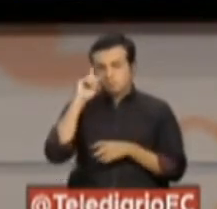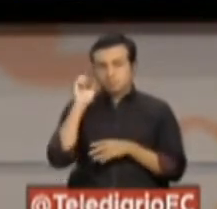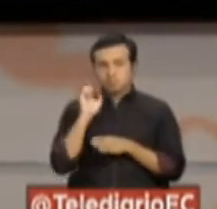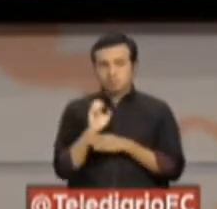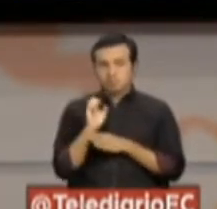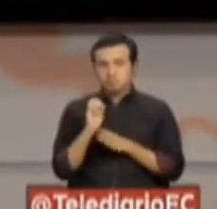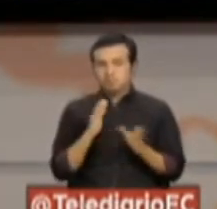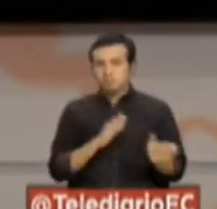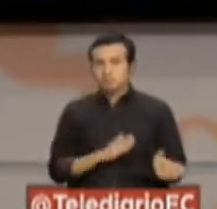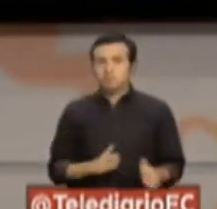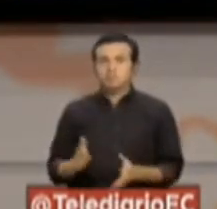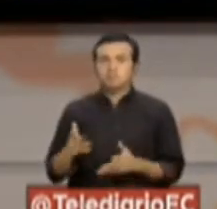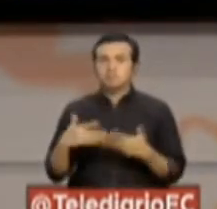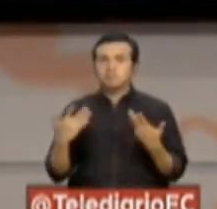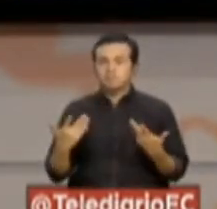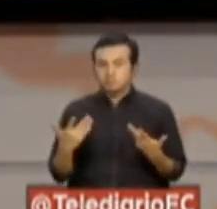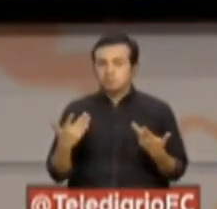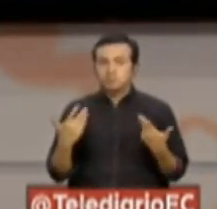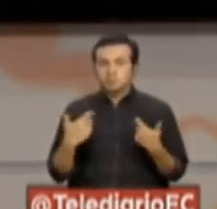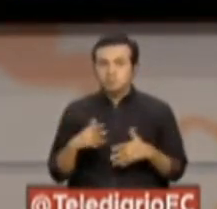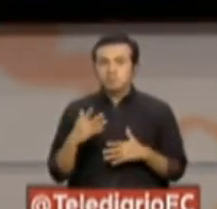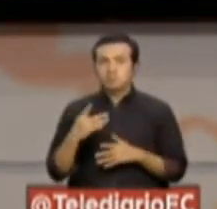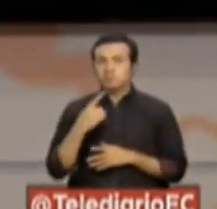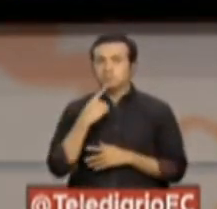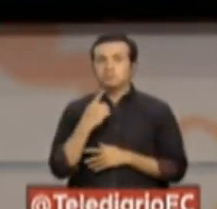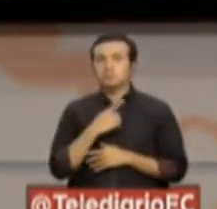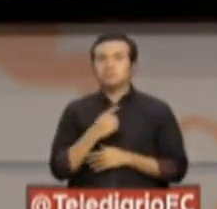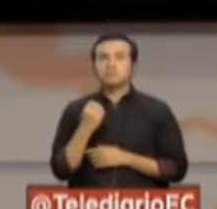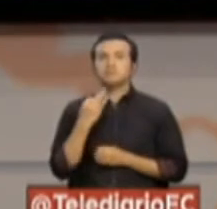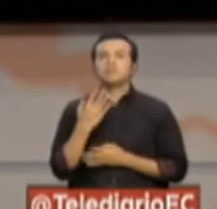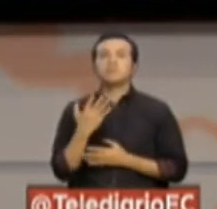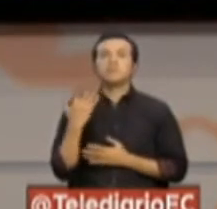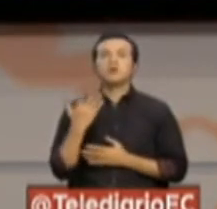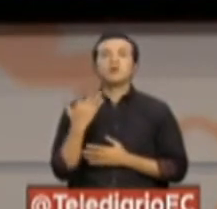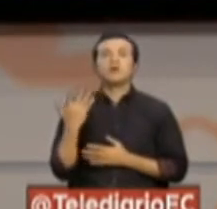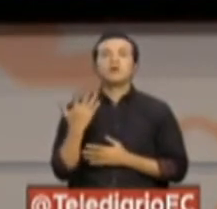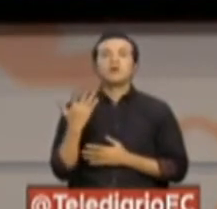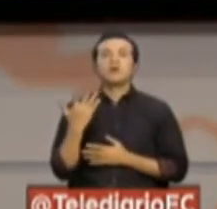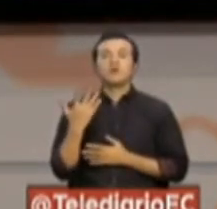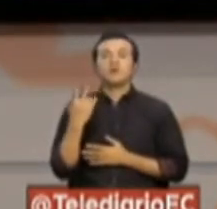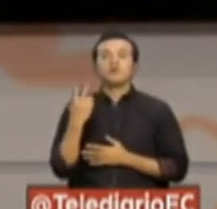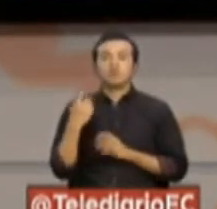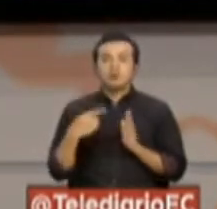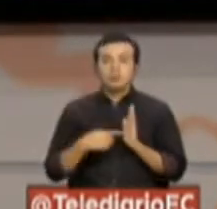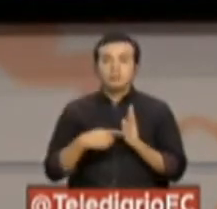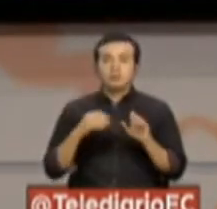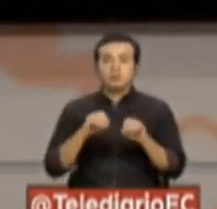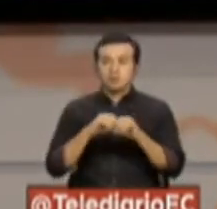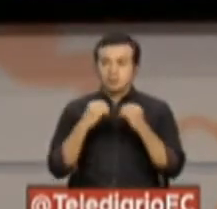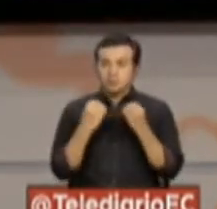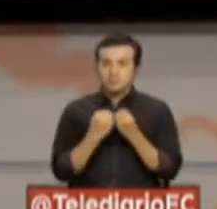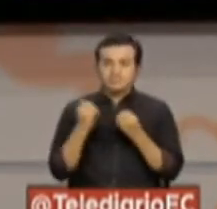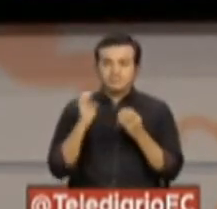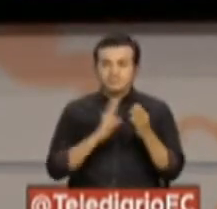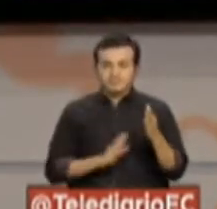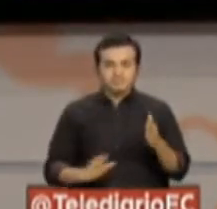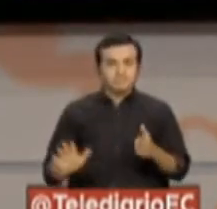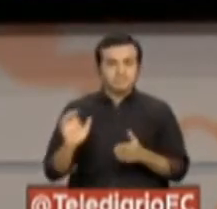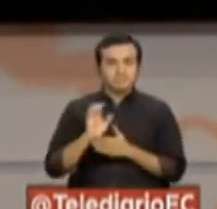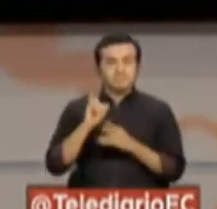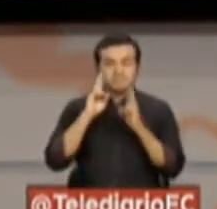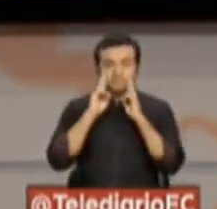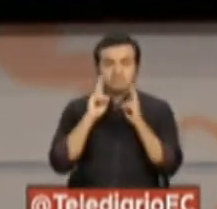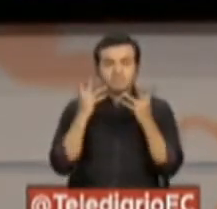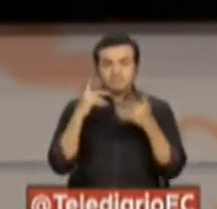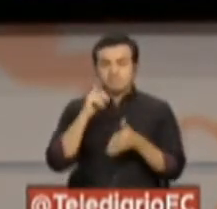nacional, es un universo, estamos hablando de un universo de 12.000 organizaciones a nivel del país,